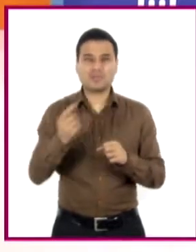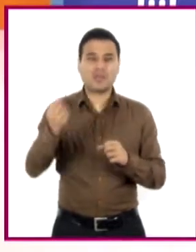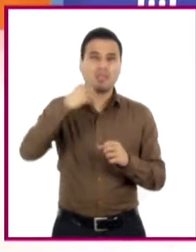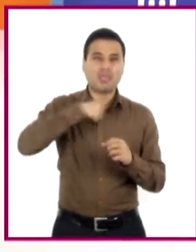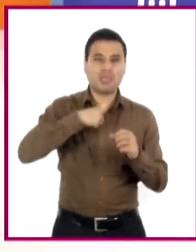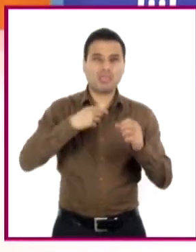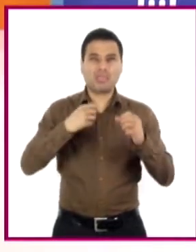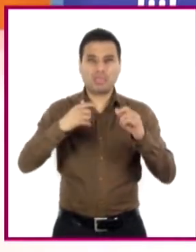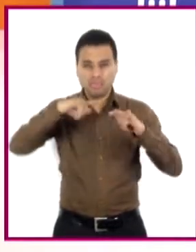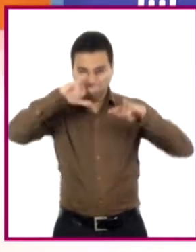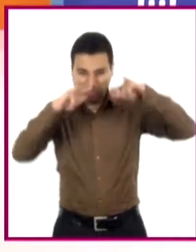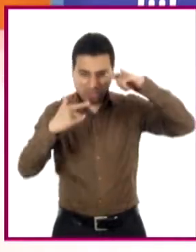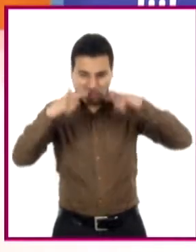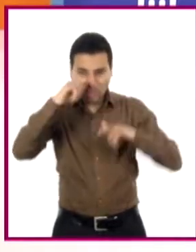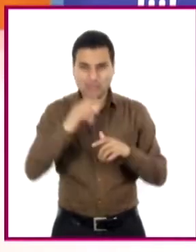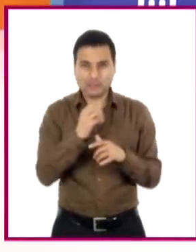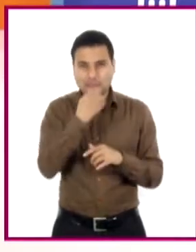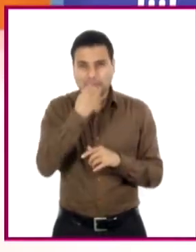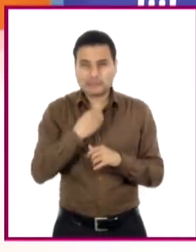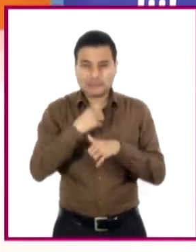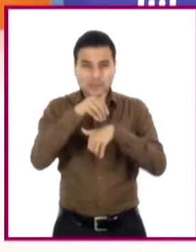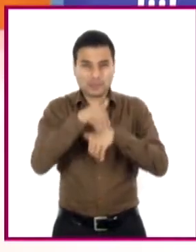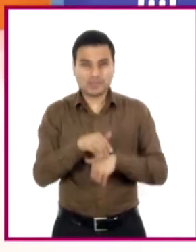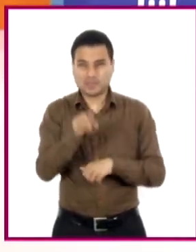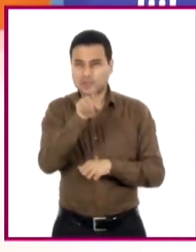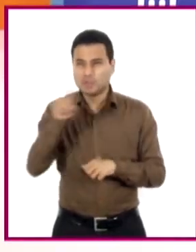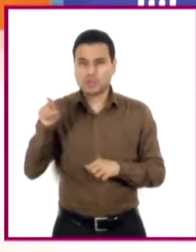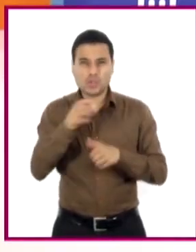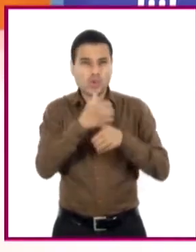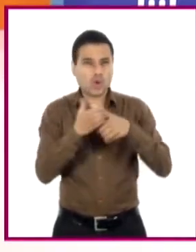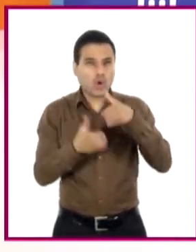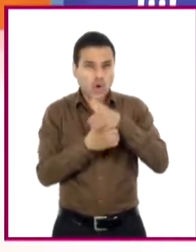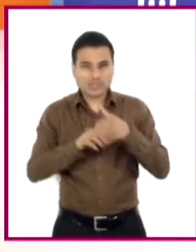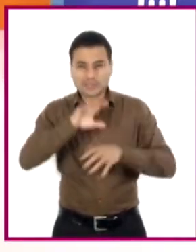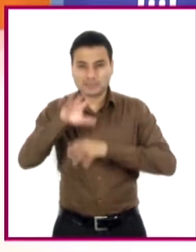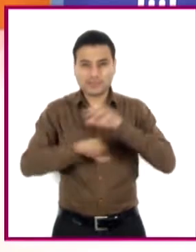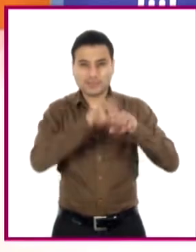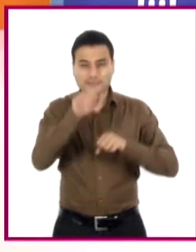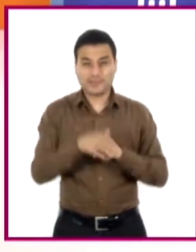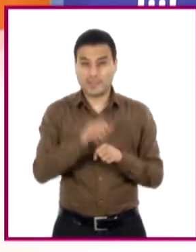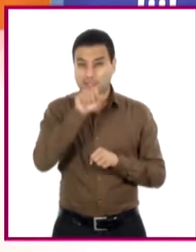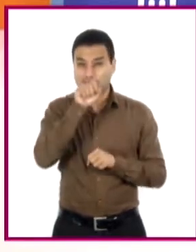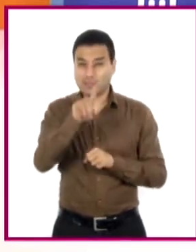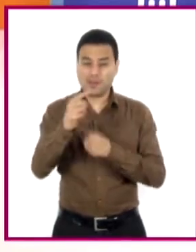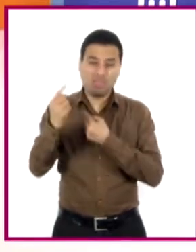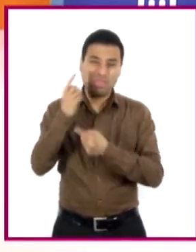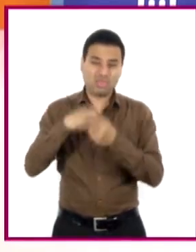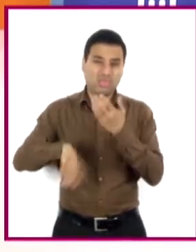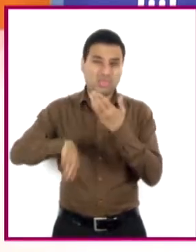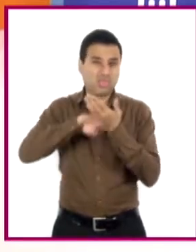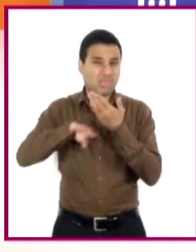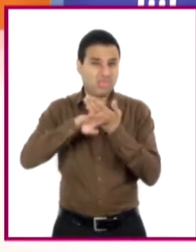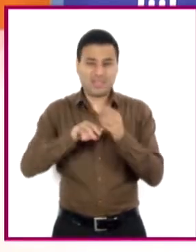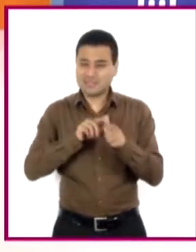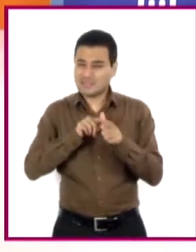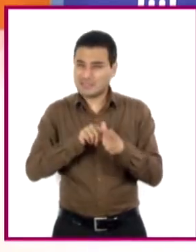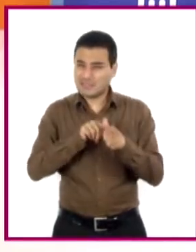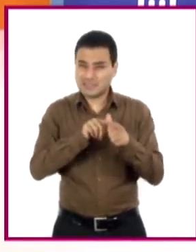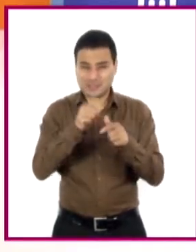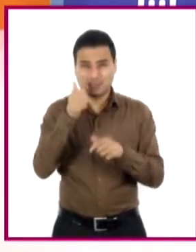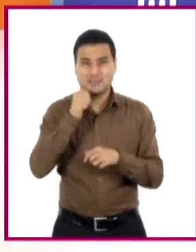y víctimas desgraciadas de su codicia, insultados y provocados por una serie ininterrumpida